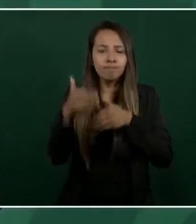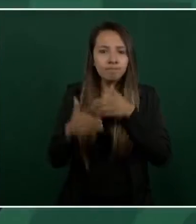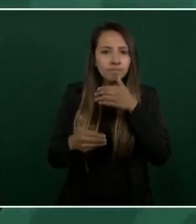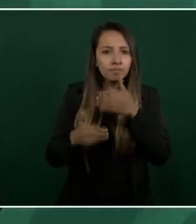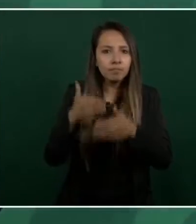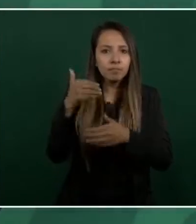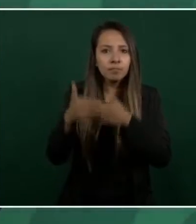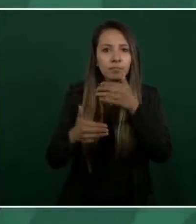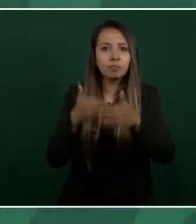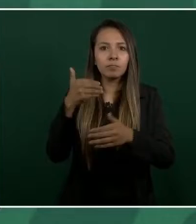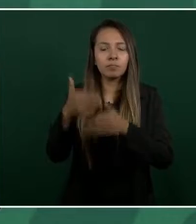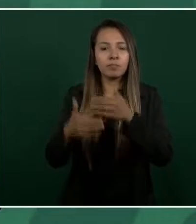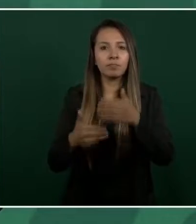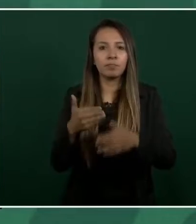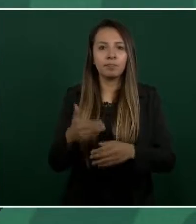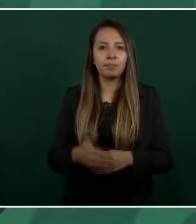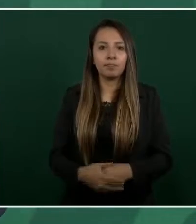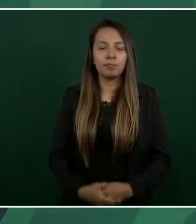en donde